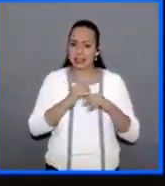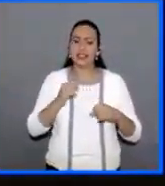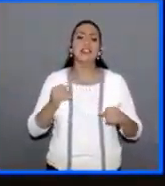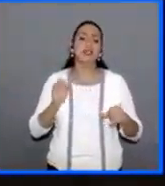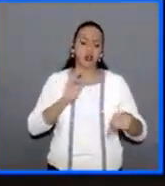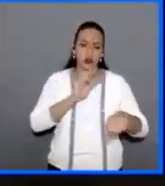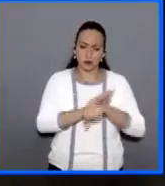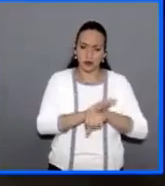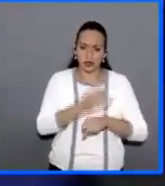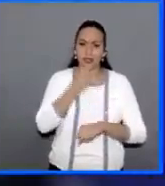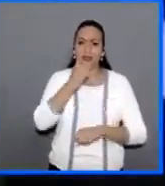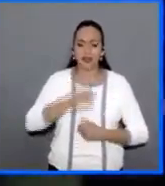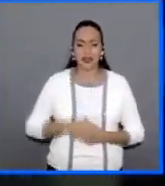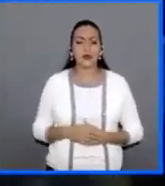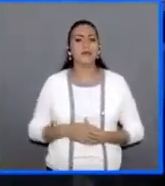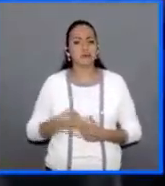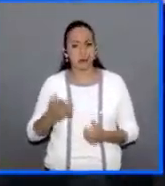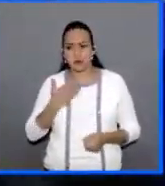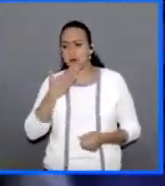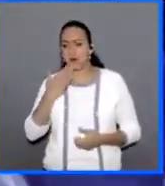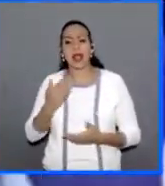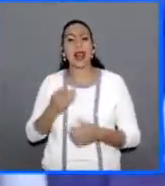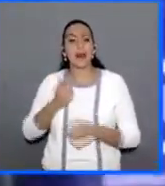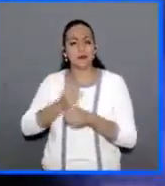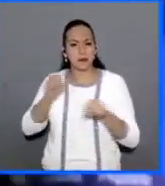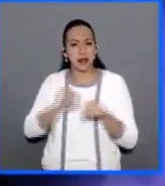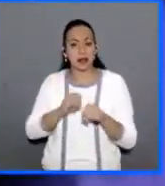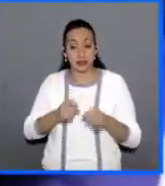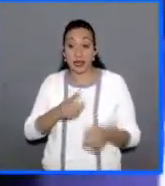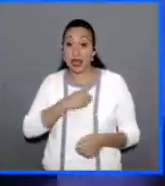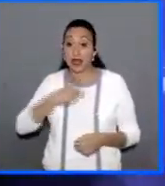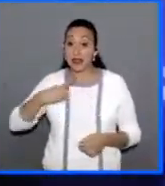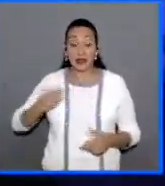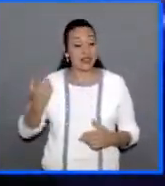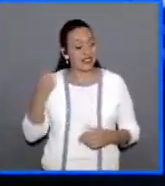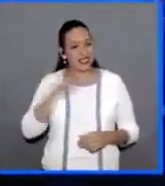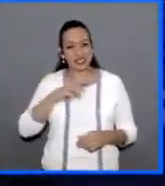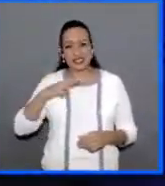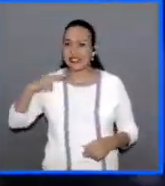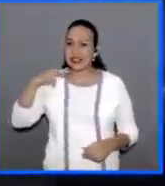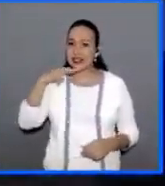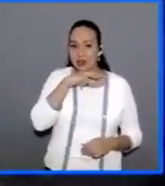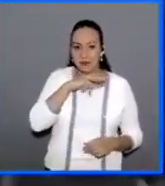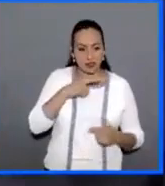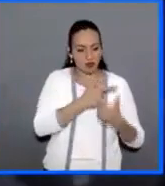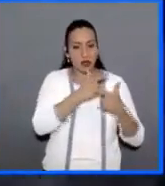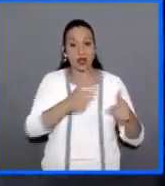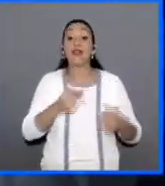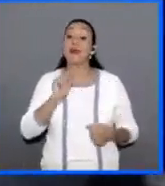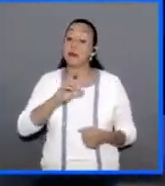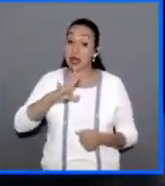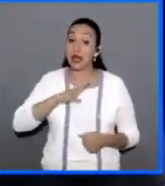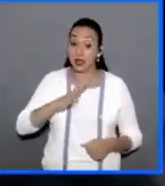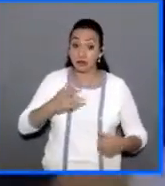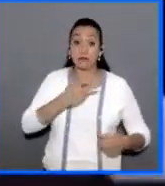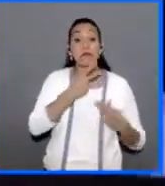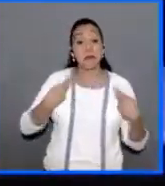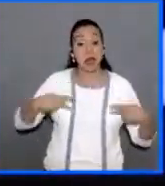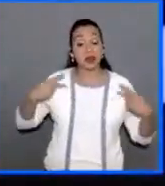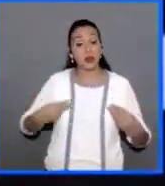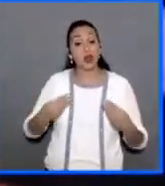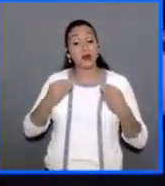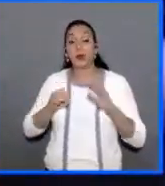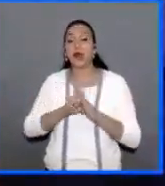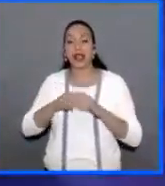la resolución de la primera sala debe tener efectos inmediatos en los asuntos de las personas coprocesadas en el caso Wallace, entre